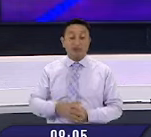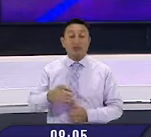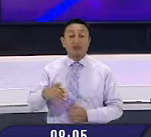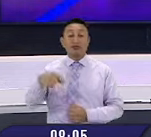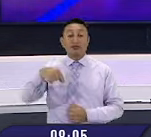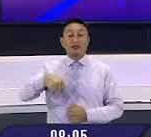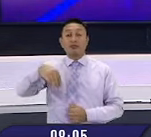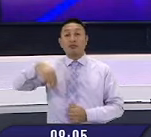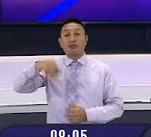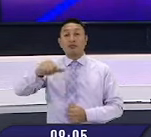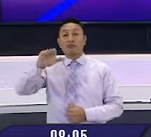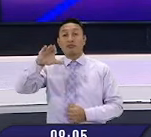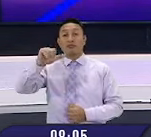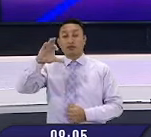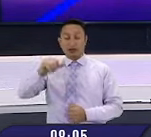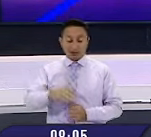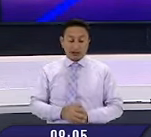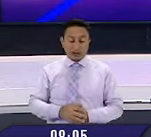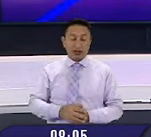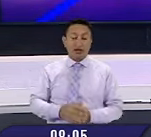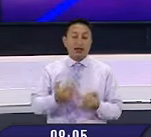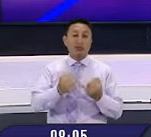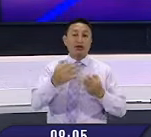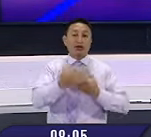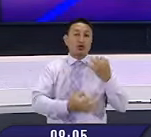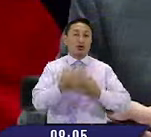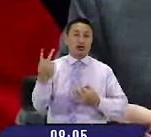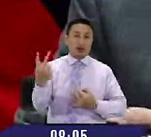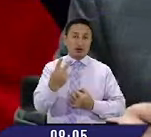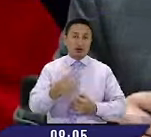casos Metástasis e Independencia Judicial.